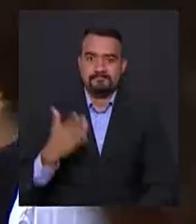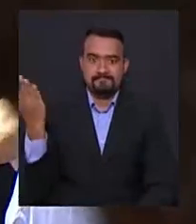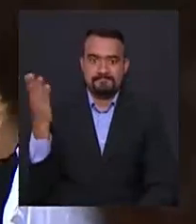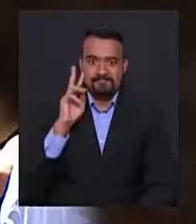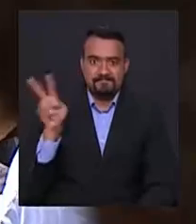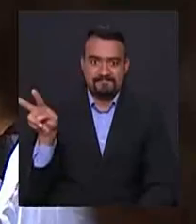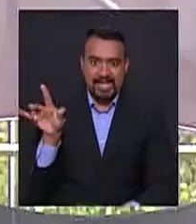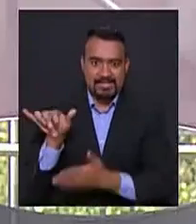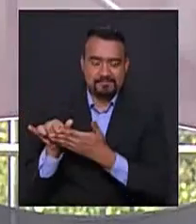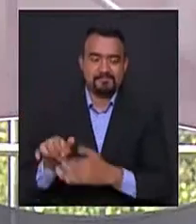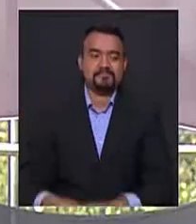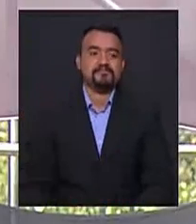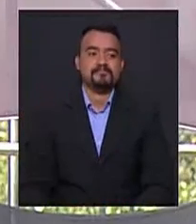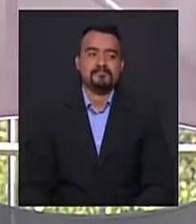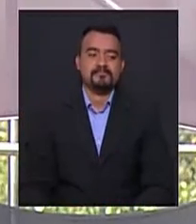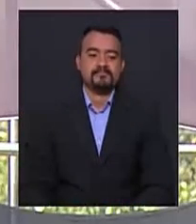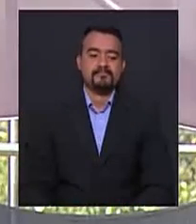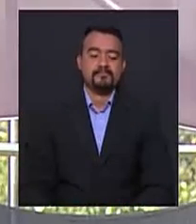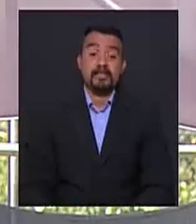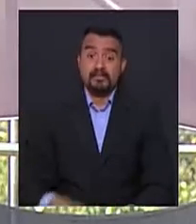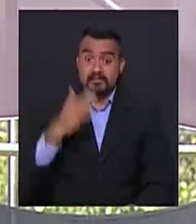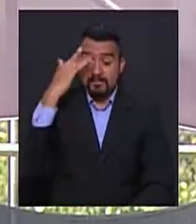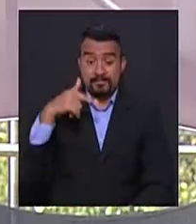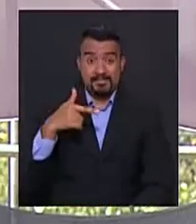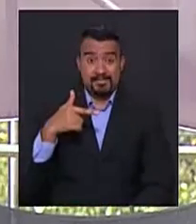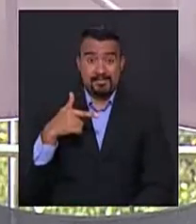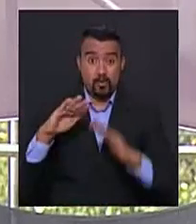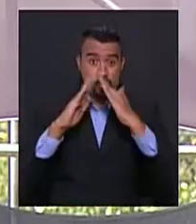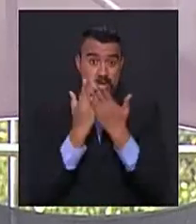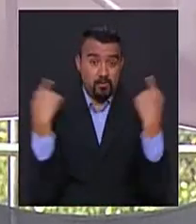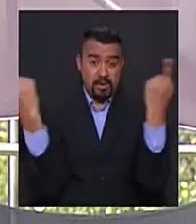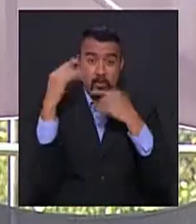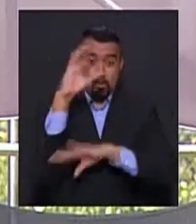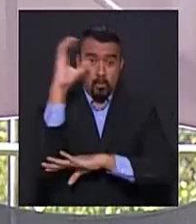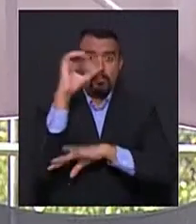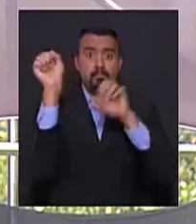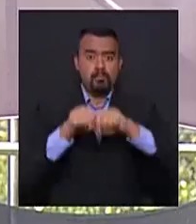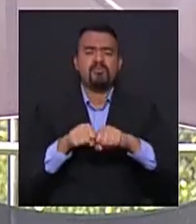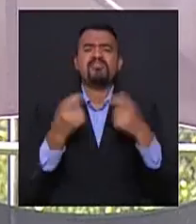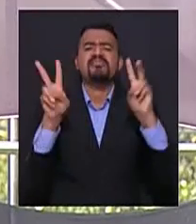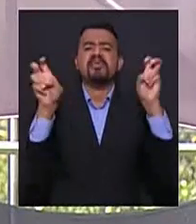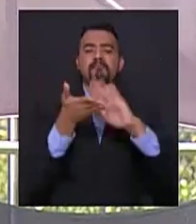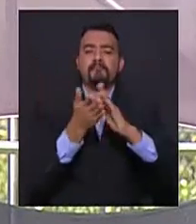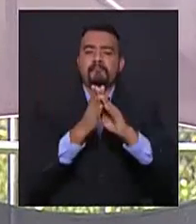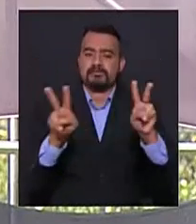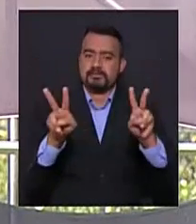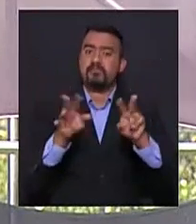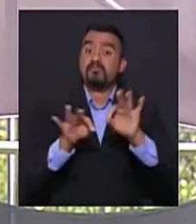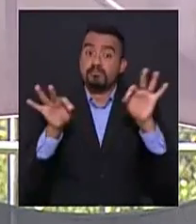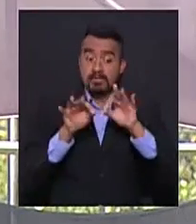Adicionalmente, dentro de la Cátedra de Paz, que es obligatoria en nuestro país, está dispuesto que se hable acerca de la memoria